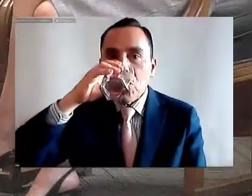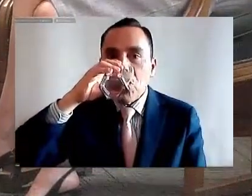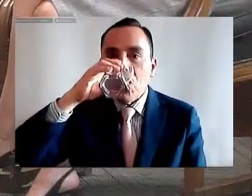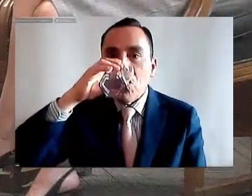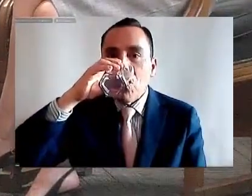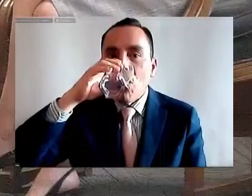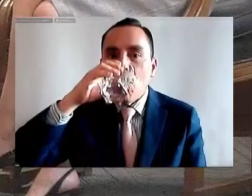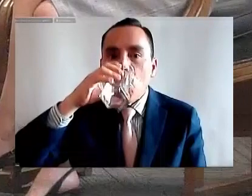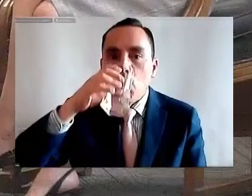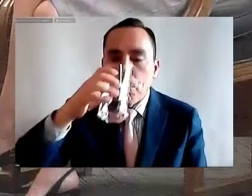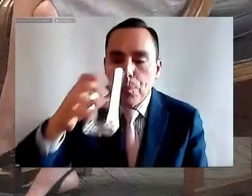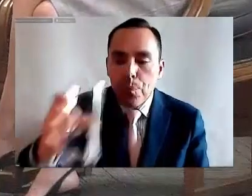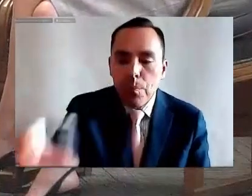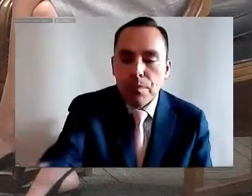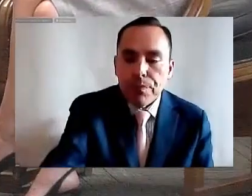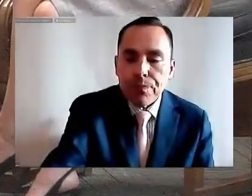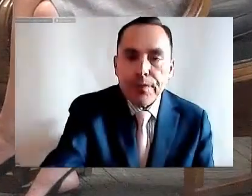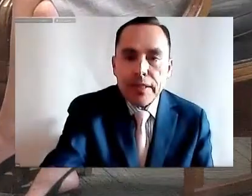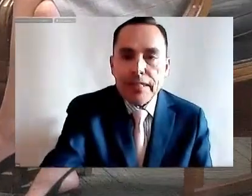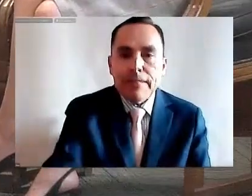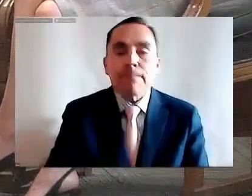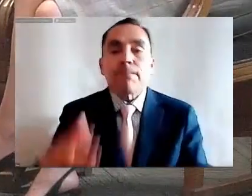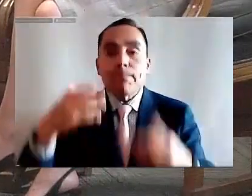Y es... Finalmente,